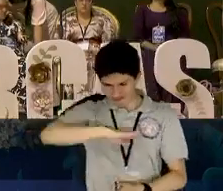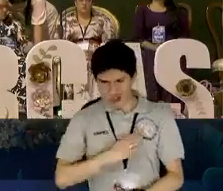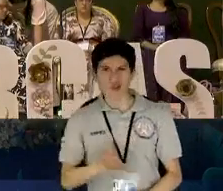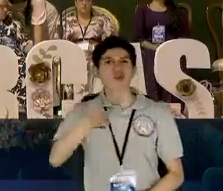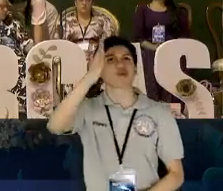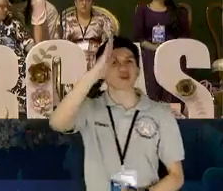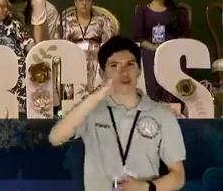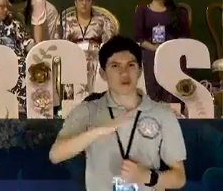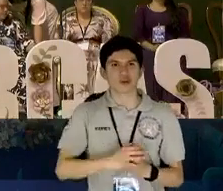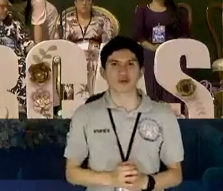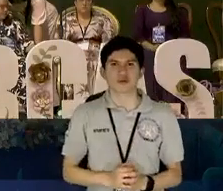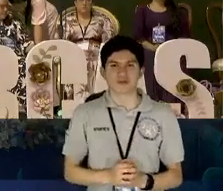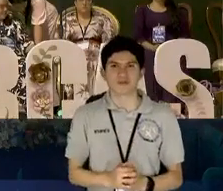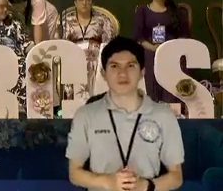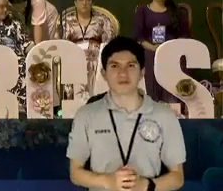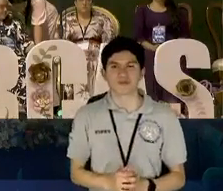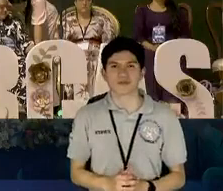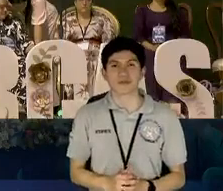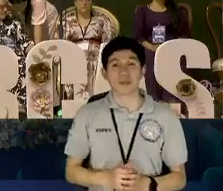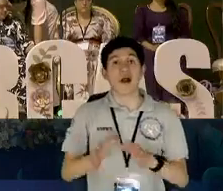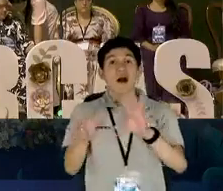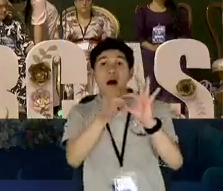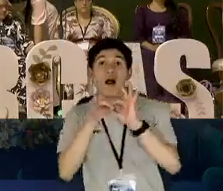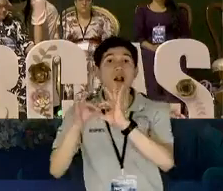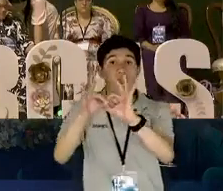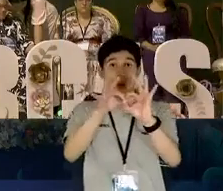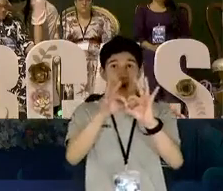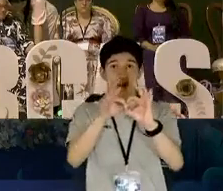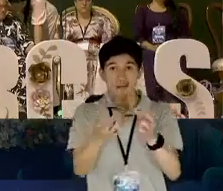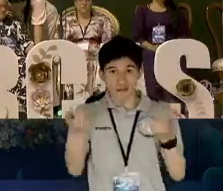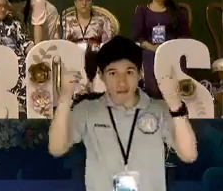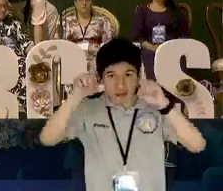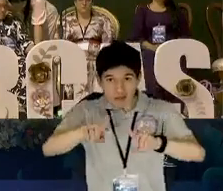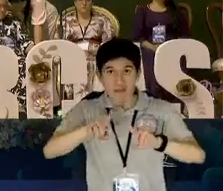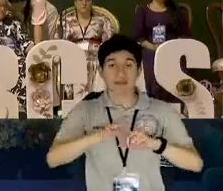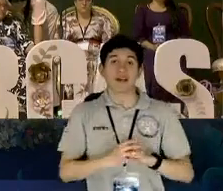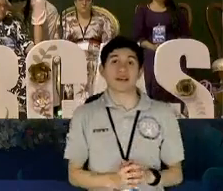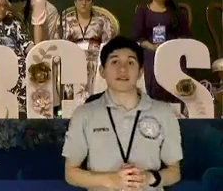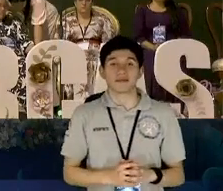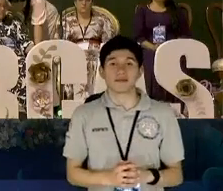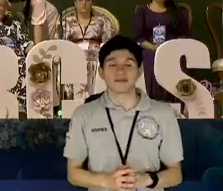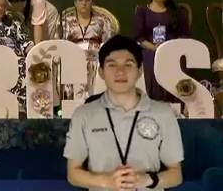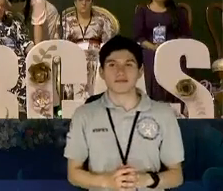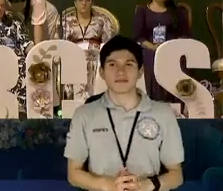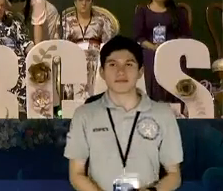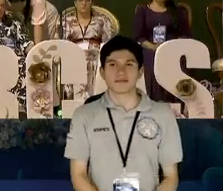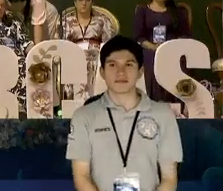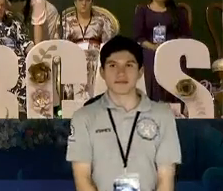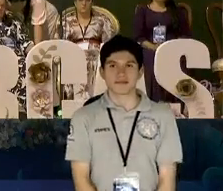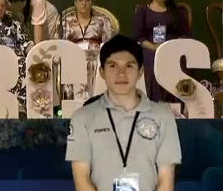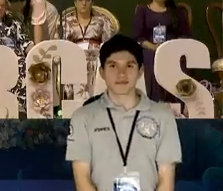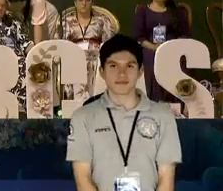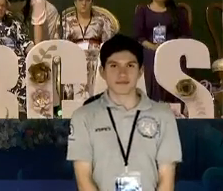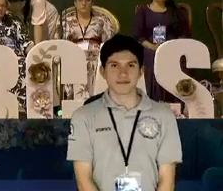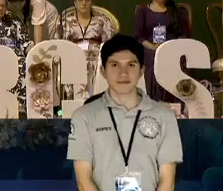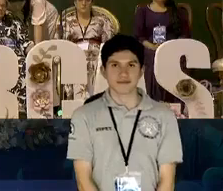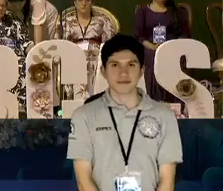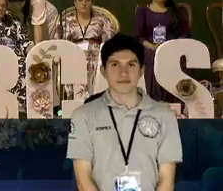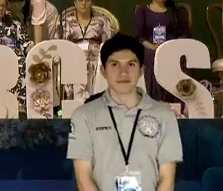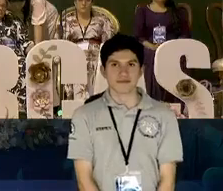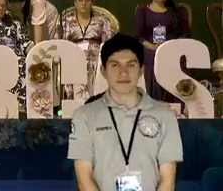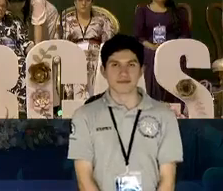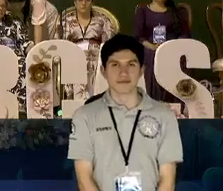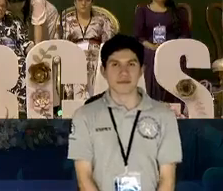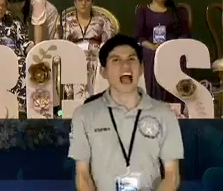Dios. La unidad también produce sinergia, es decir, concordancia.